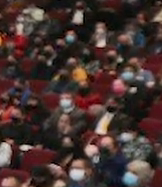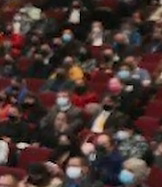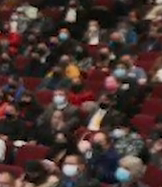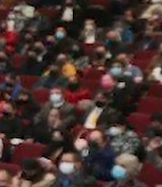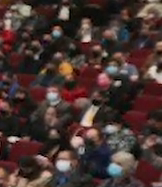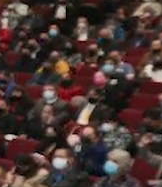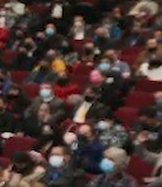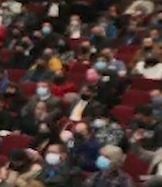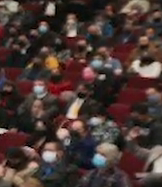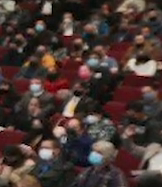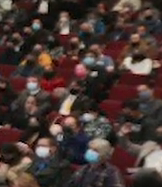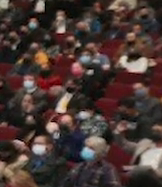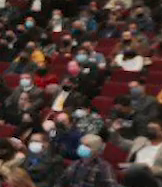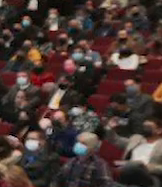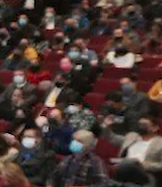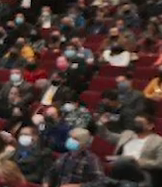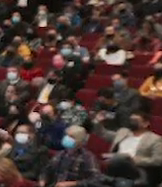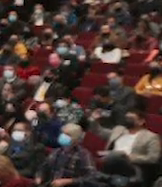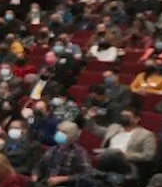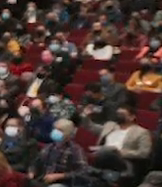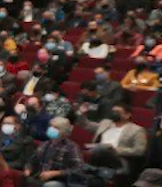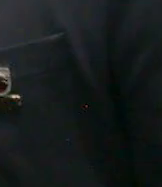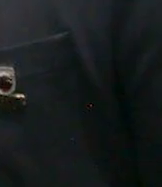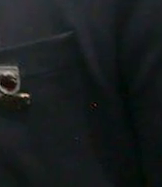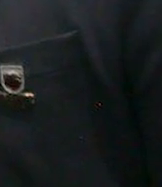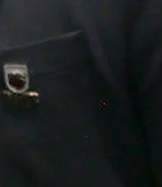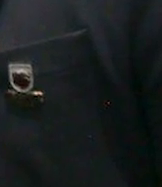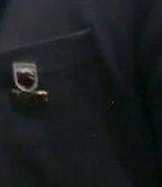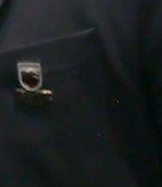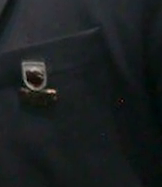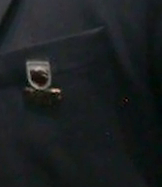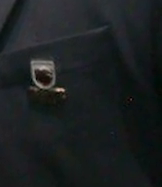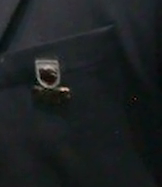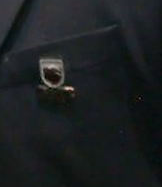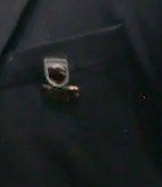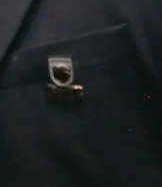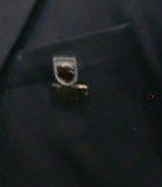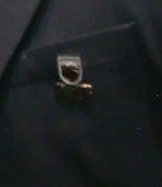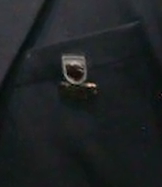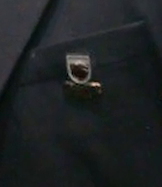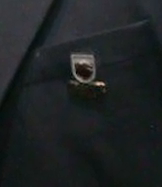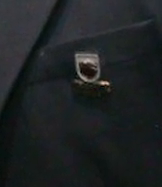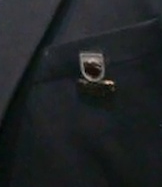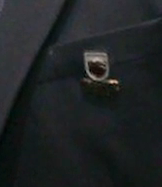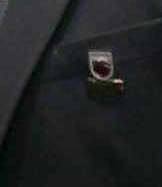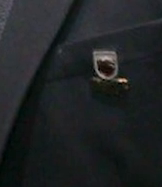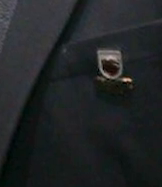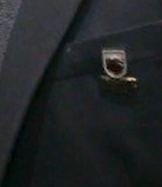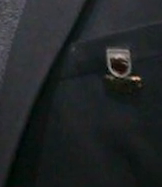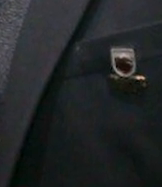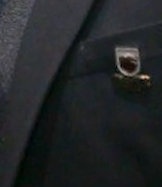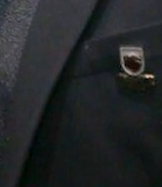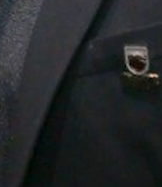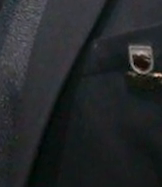y responsabilidad financiera, por lo que ya solo se hacen gastos indispensables y no existen ni existirán los